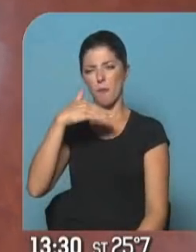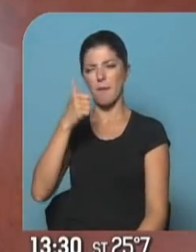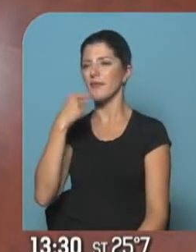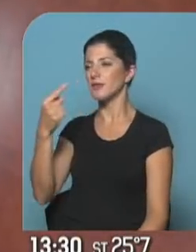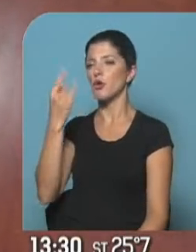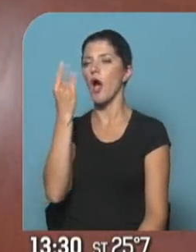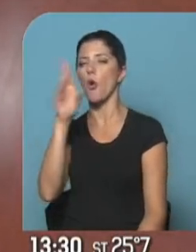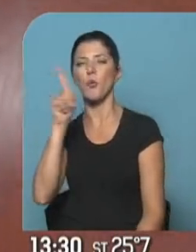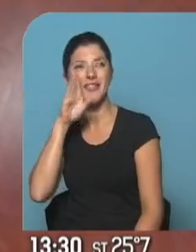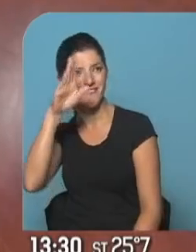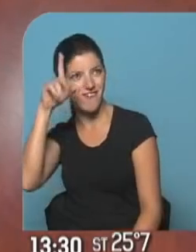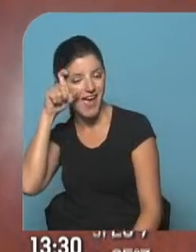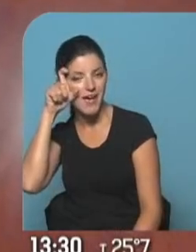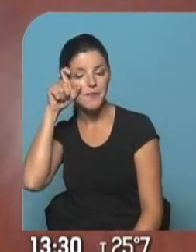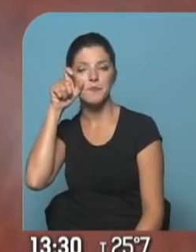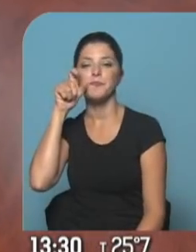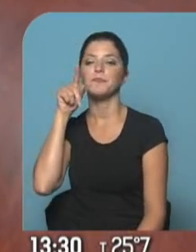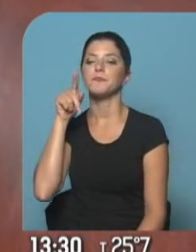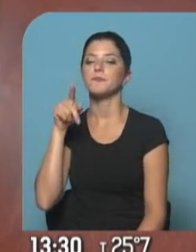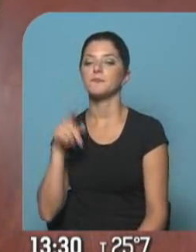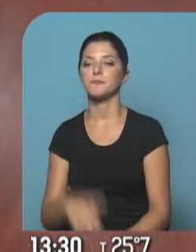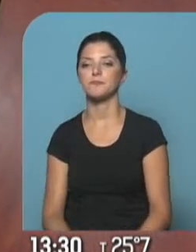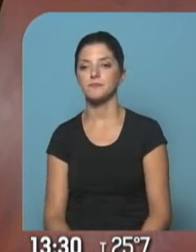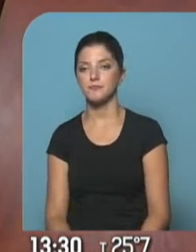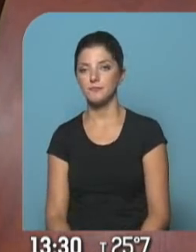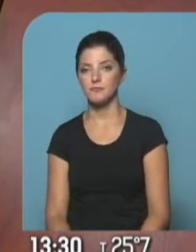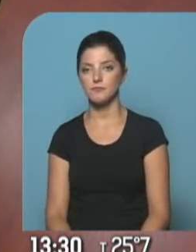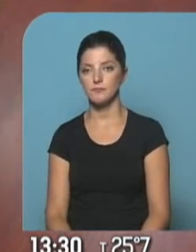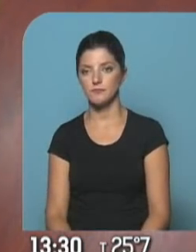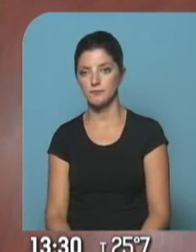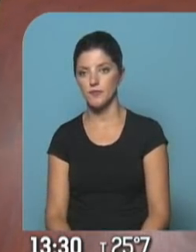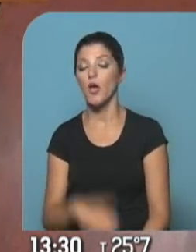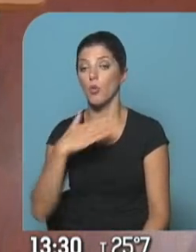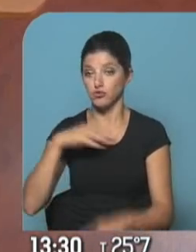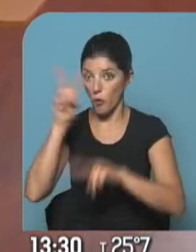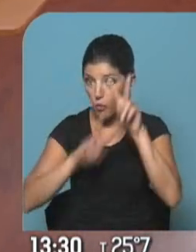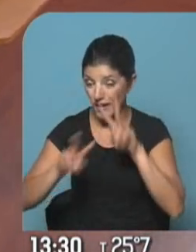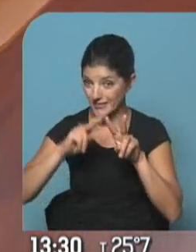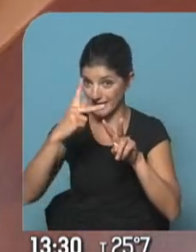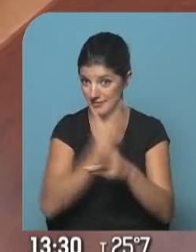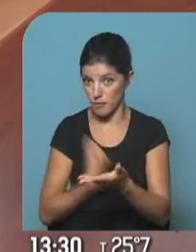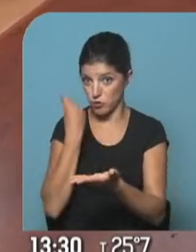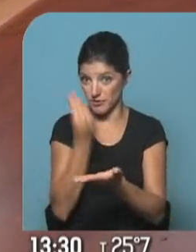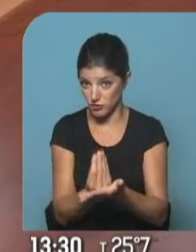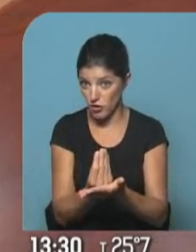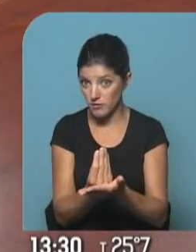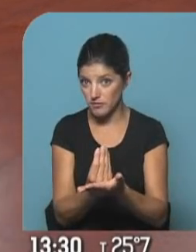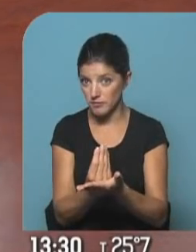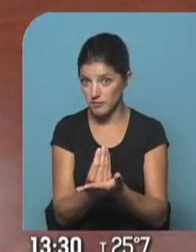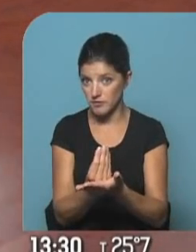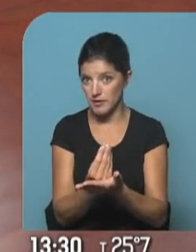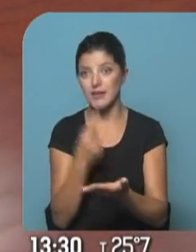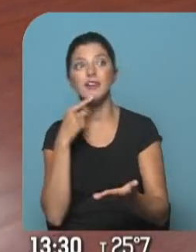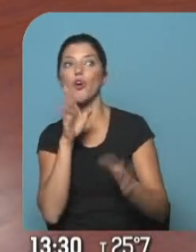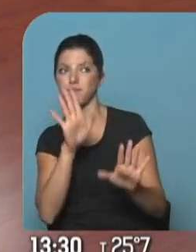lo escribí, que cuando él intentó ir por un tercer mandato, le dijo que nunca eran buenos